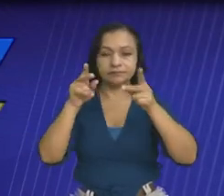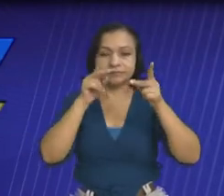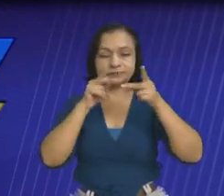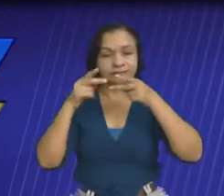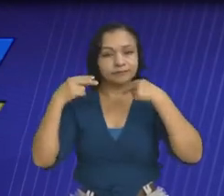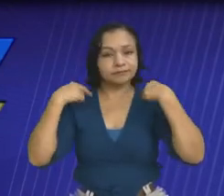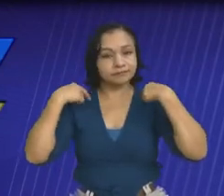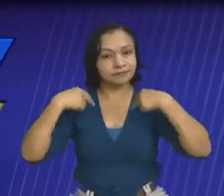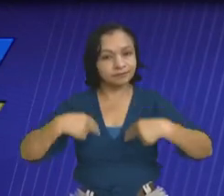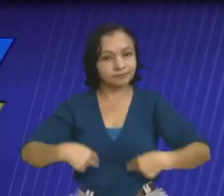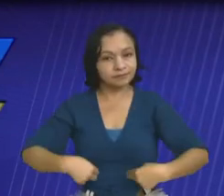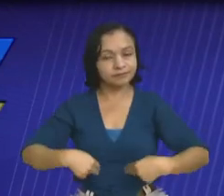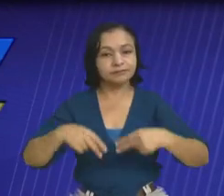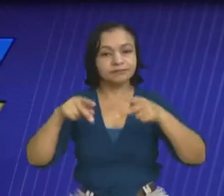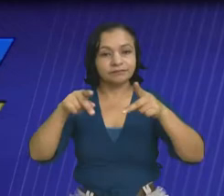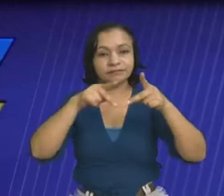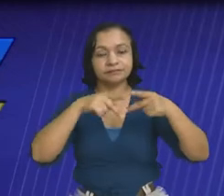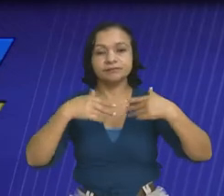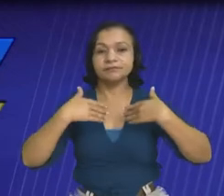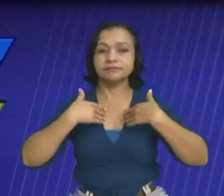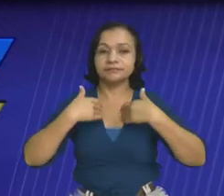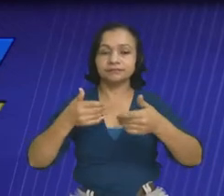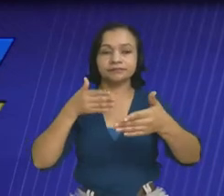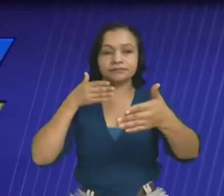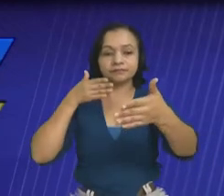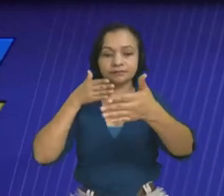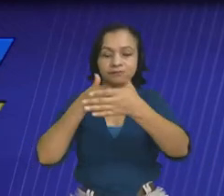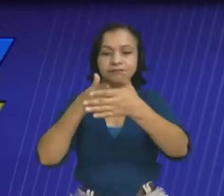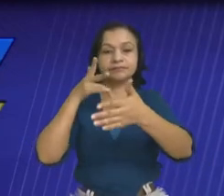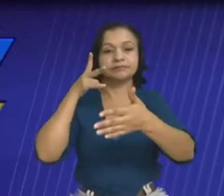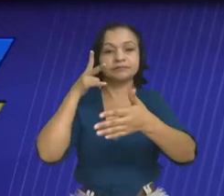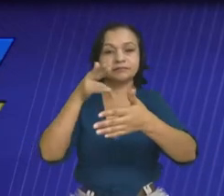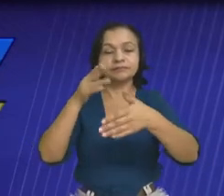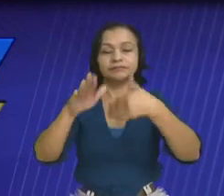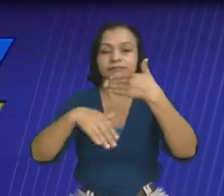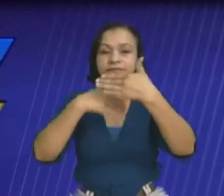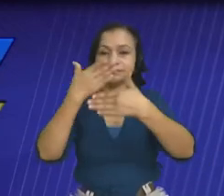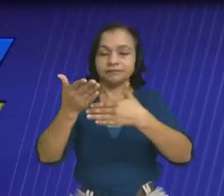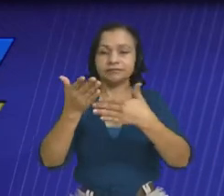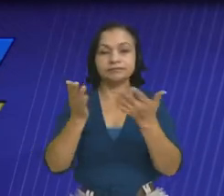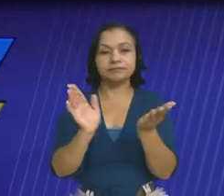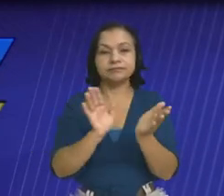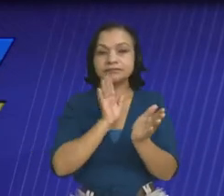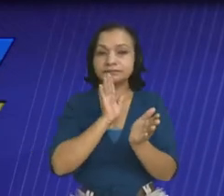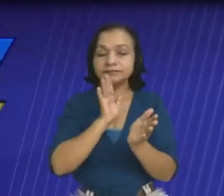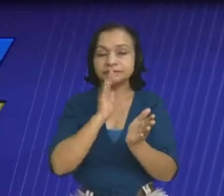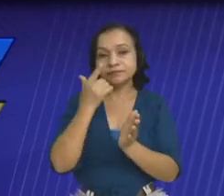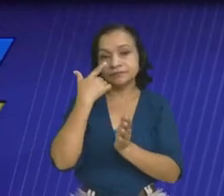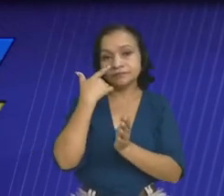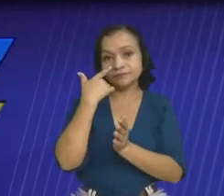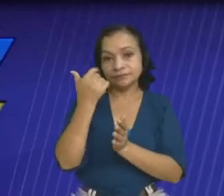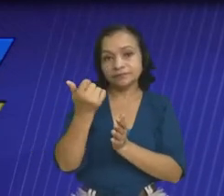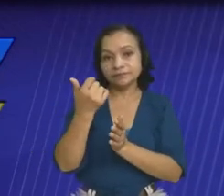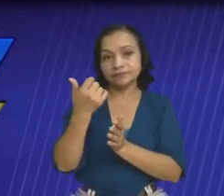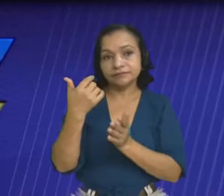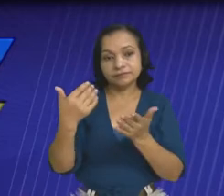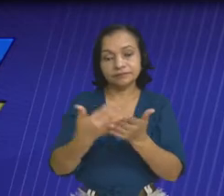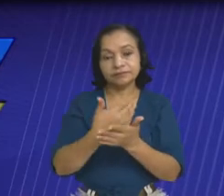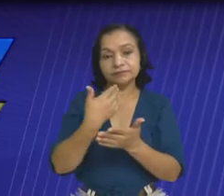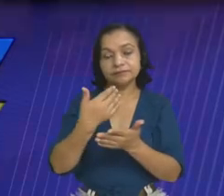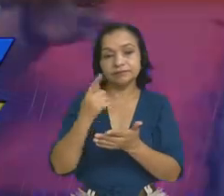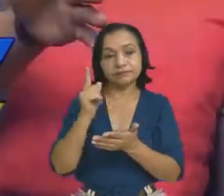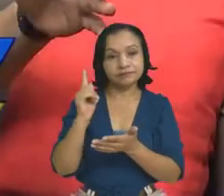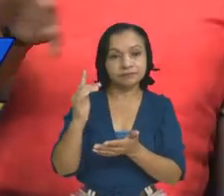¿verdad? Nuestro personal de salud. Compañera, tenemos que hacer una nueva pausa, pero al volver quisiera pues conocer las proyecciones, ¿no? A partir de